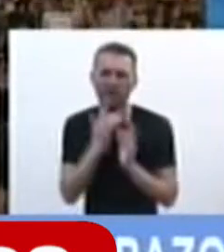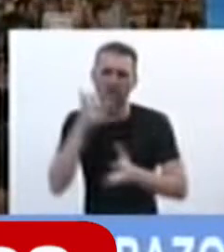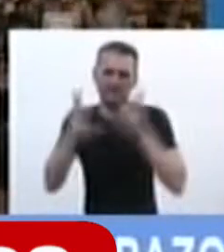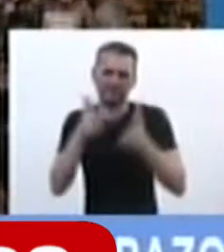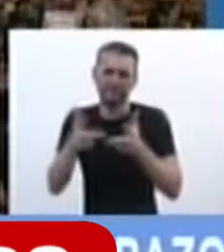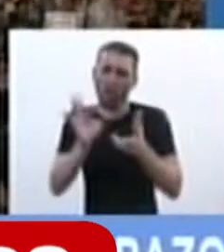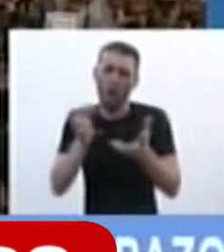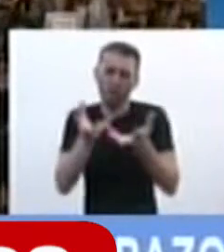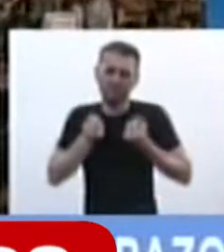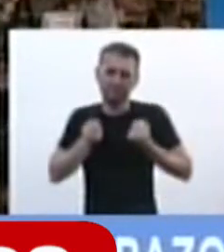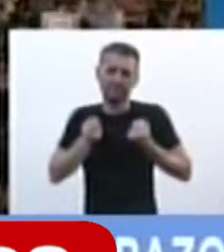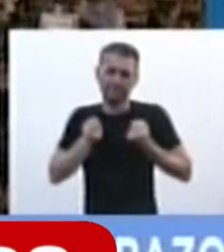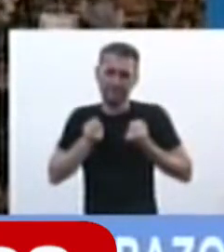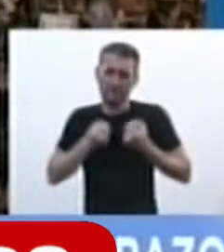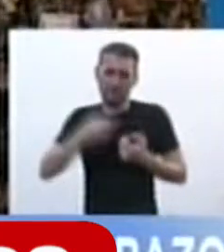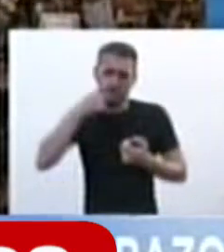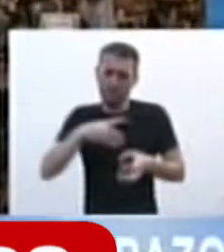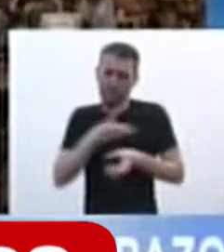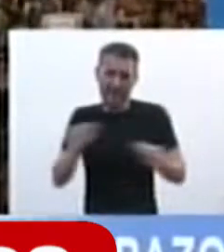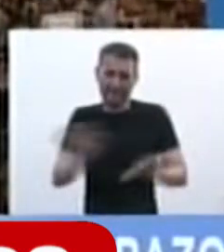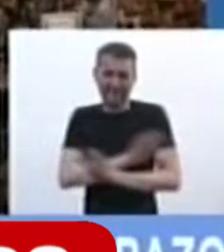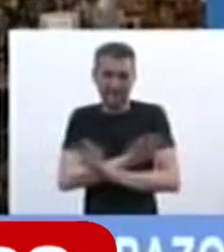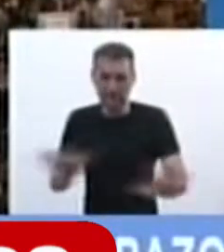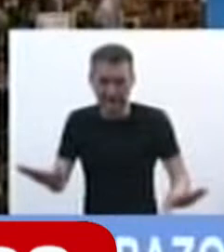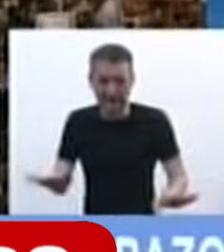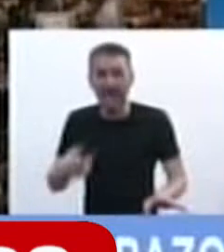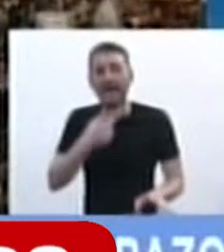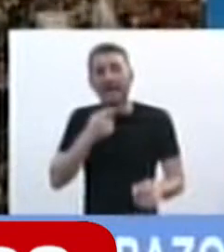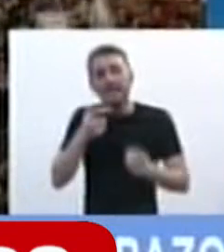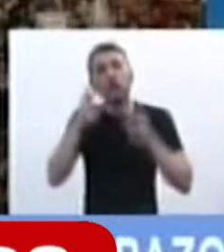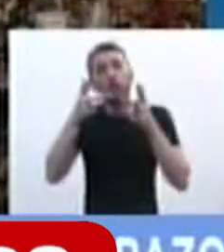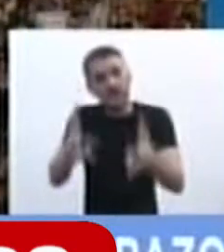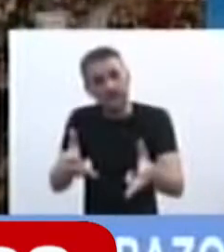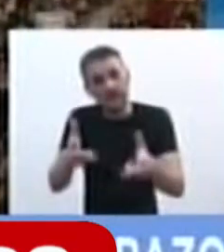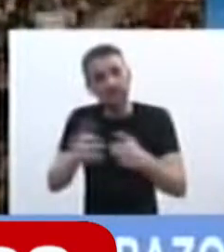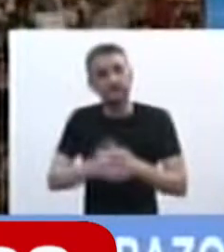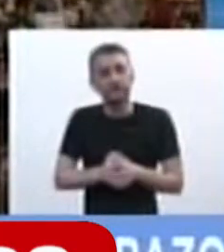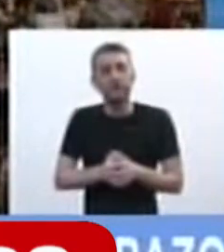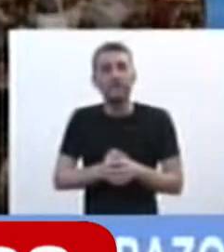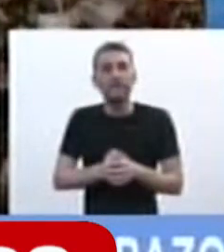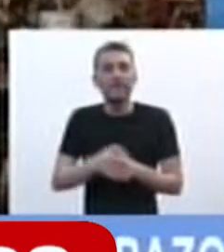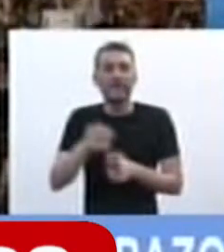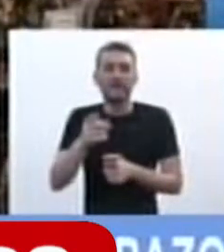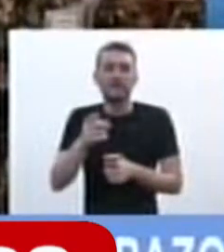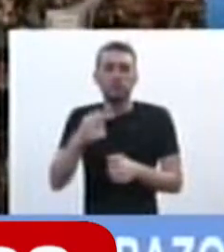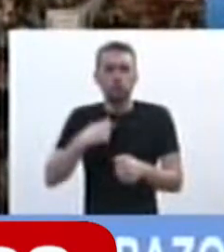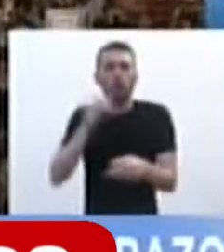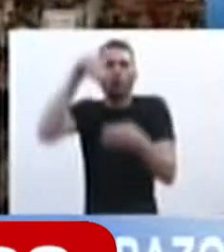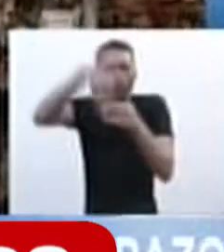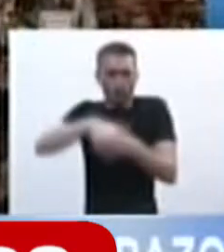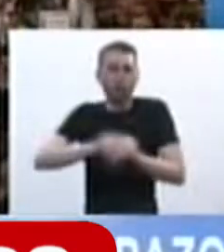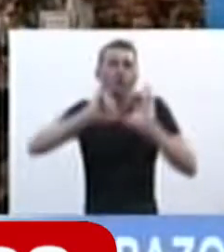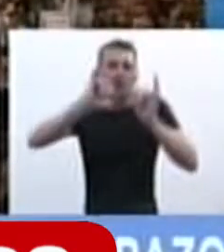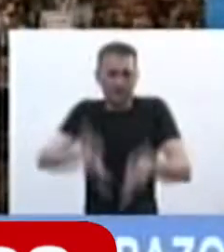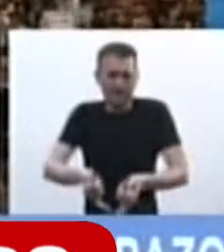hacerlo. Y para terminar, porque me está haciendo redondear, quiero decirle que quiero dedicar mi voto afirmativo, como lo